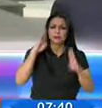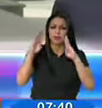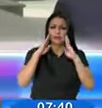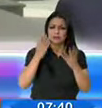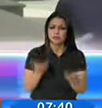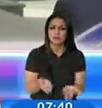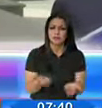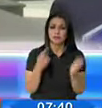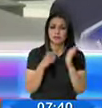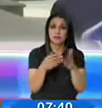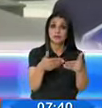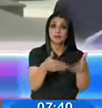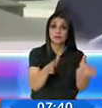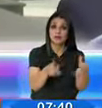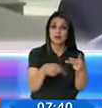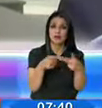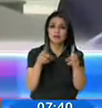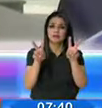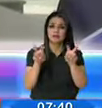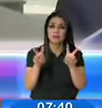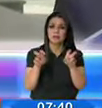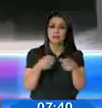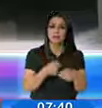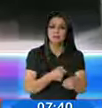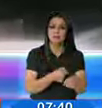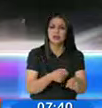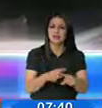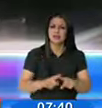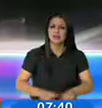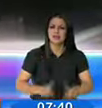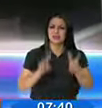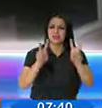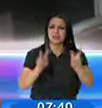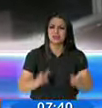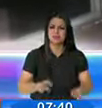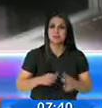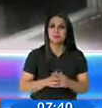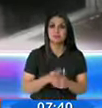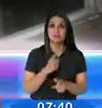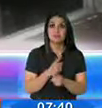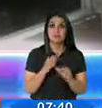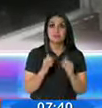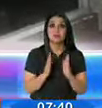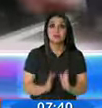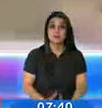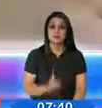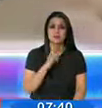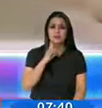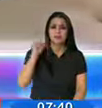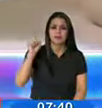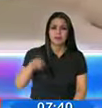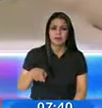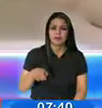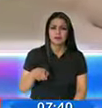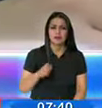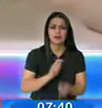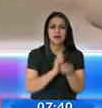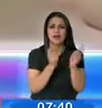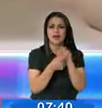en ventanas, en el tema de la madera. Por todo esto, el asambleísta señaló que es necesario establecer